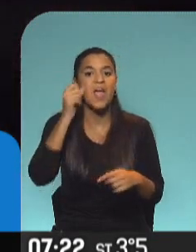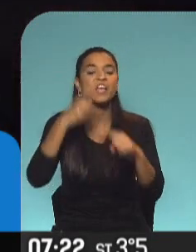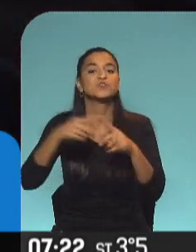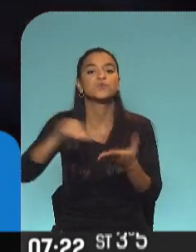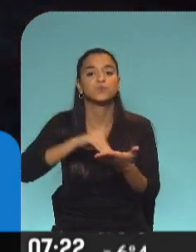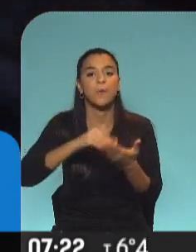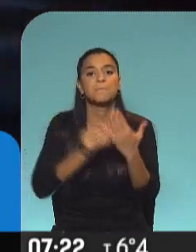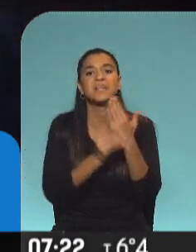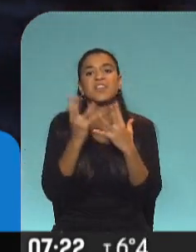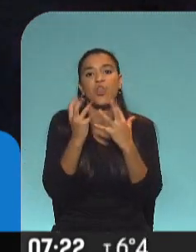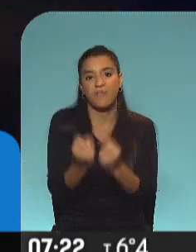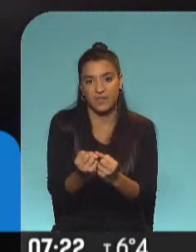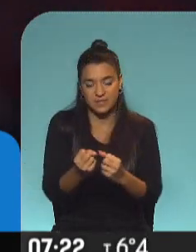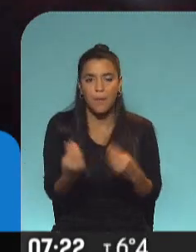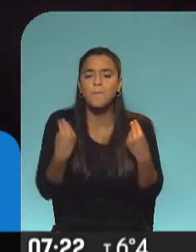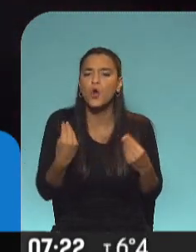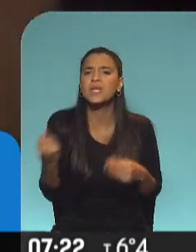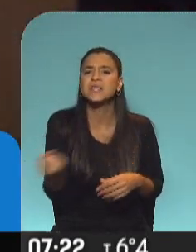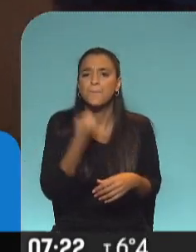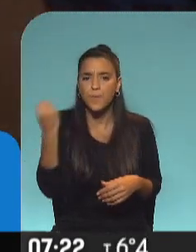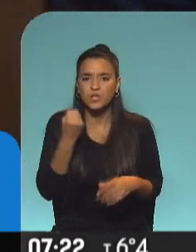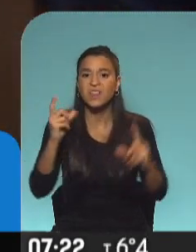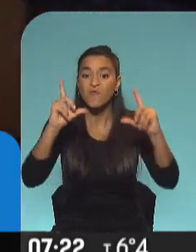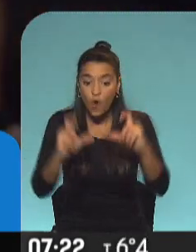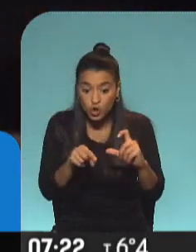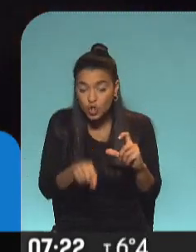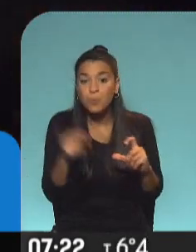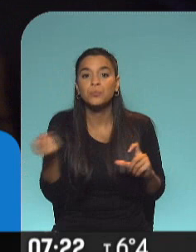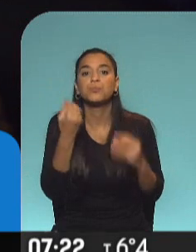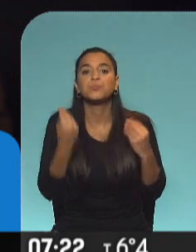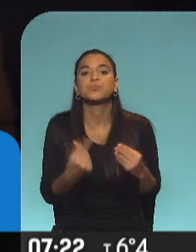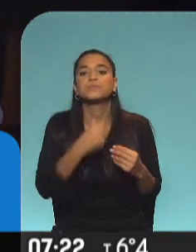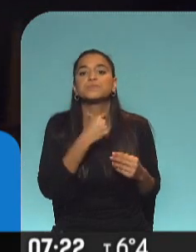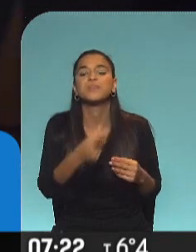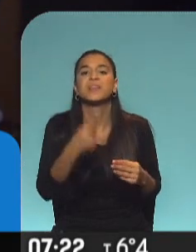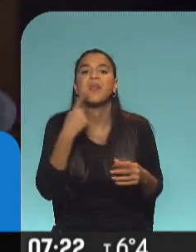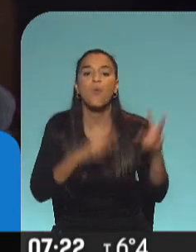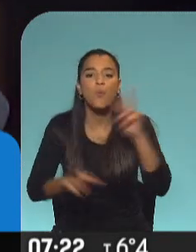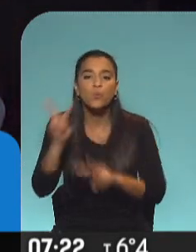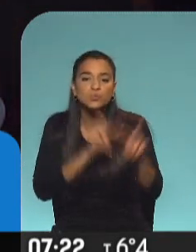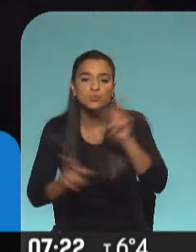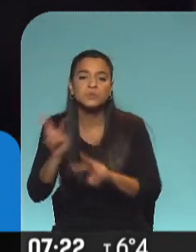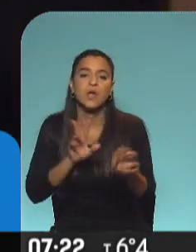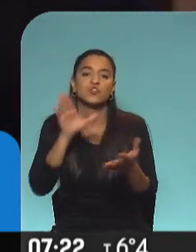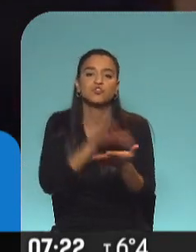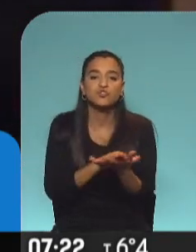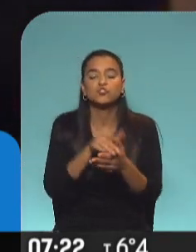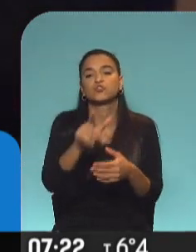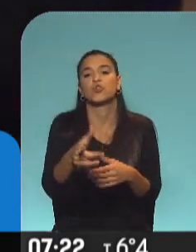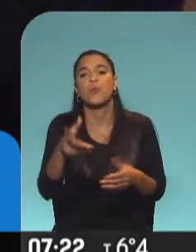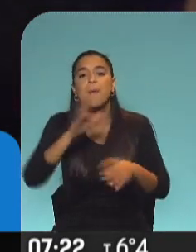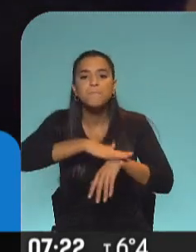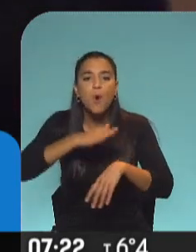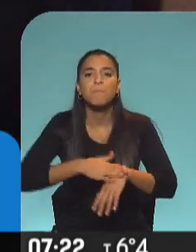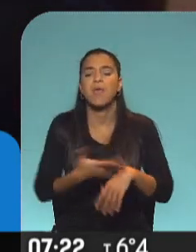exfuncionario del Ministerio de Defensa. ¿Por qué es importante esa foto? Porque fueron a buscar la metadata. La metadata es todo lo que tiene que ver con el momento que se sacó,